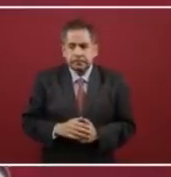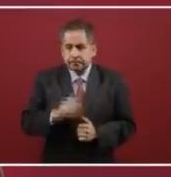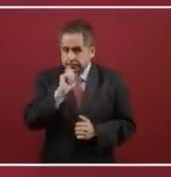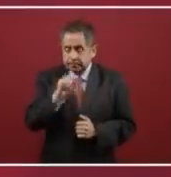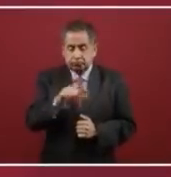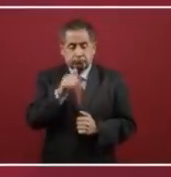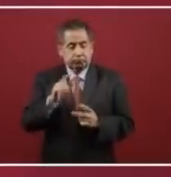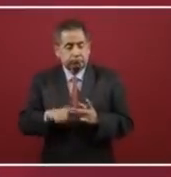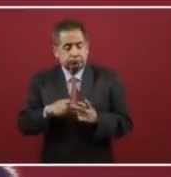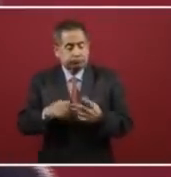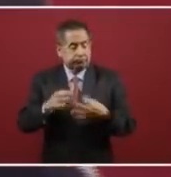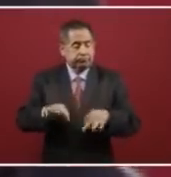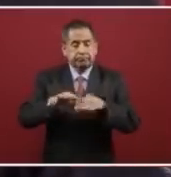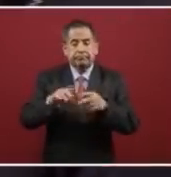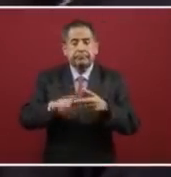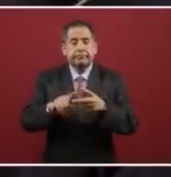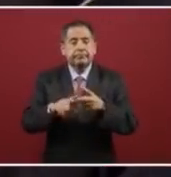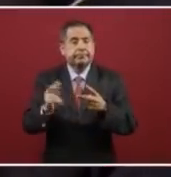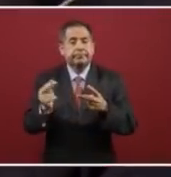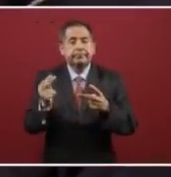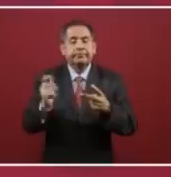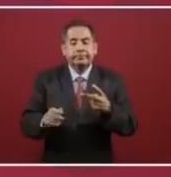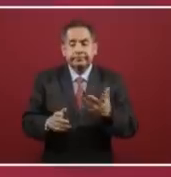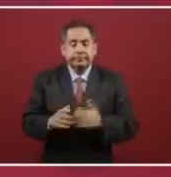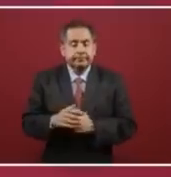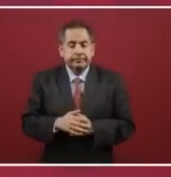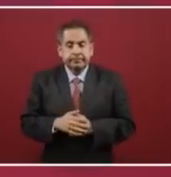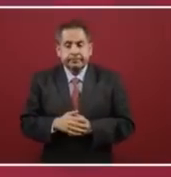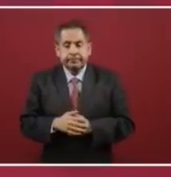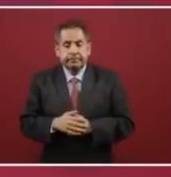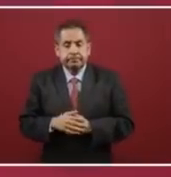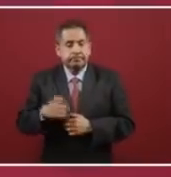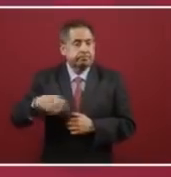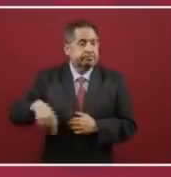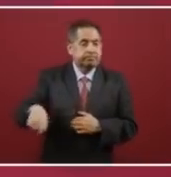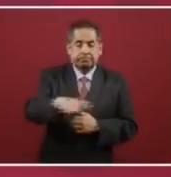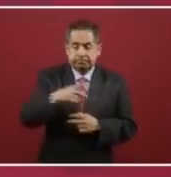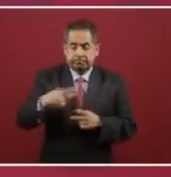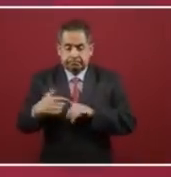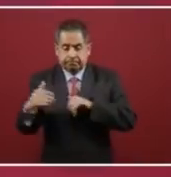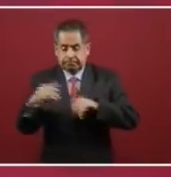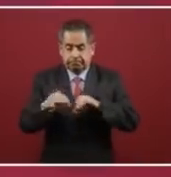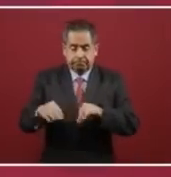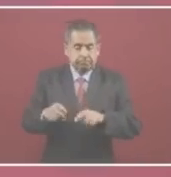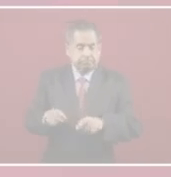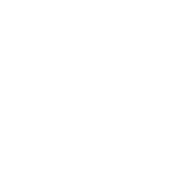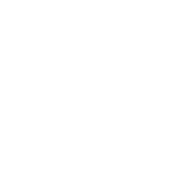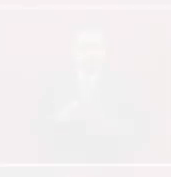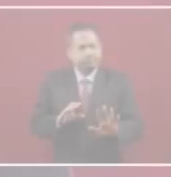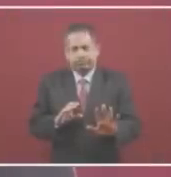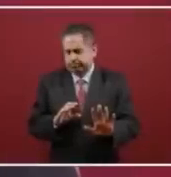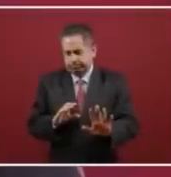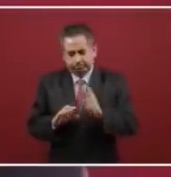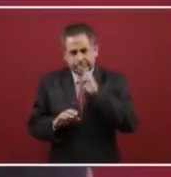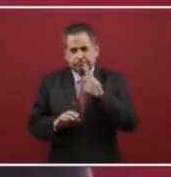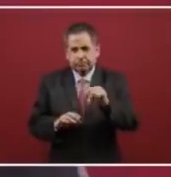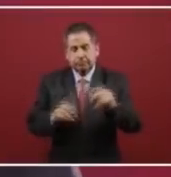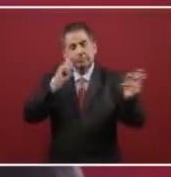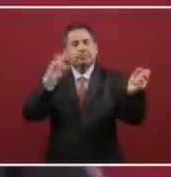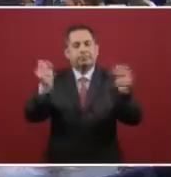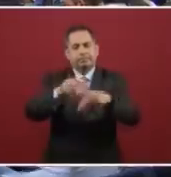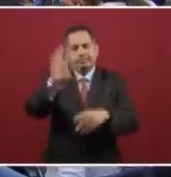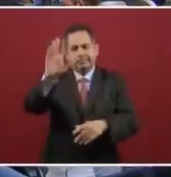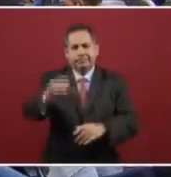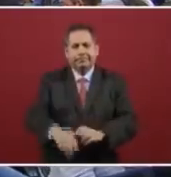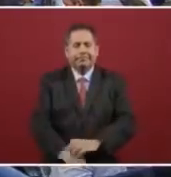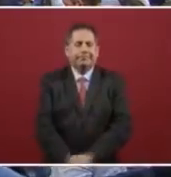también y que se garanticen las libertades plenas a los trabajadores con información de